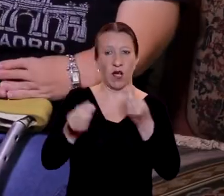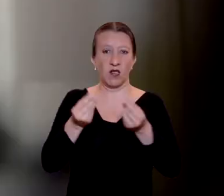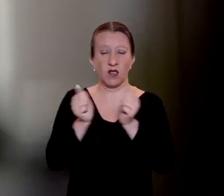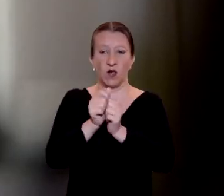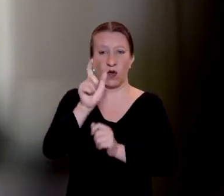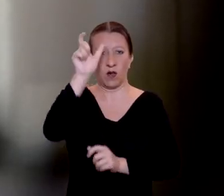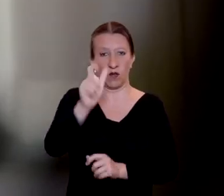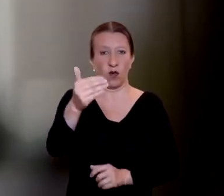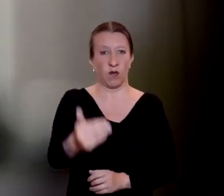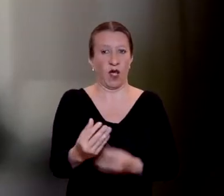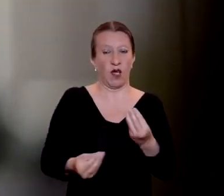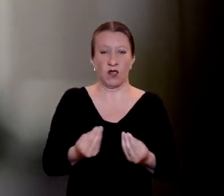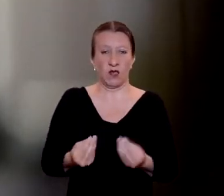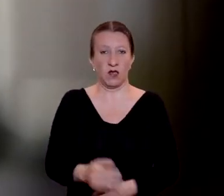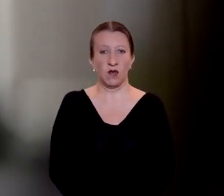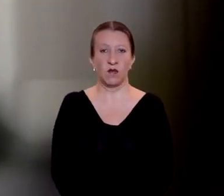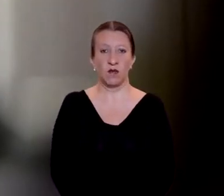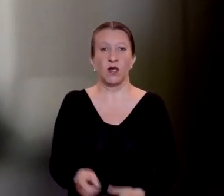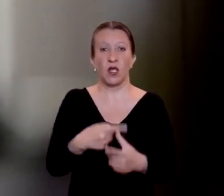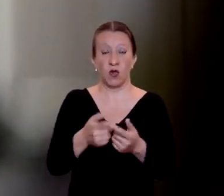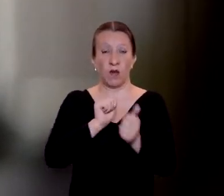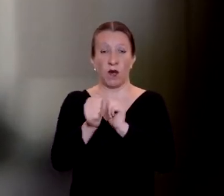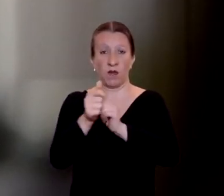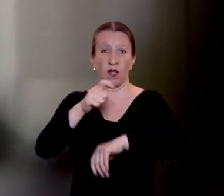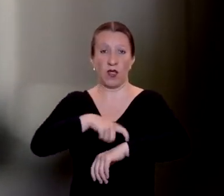trabajar con una persona de talla baja. Conforme fueron